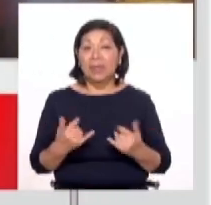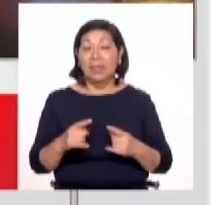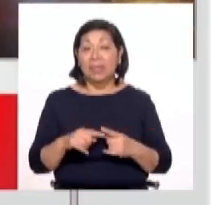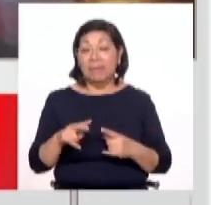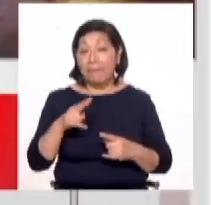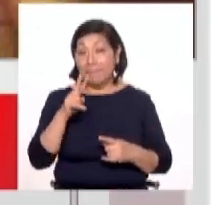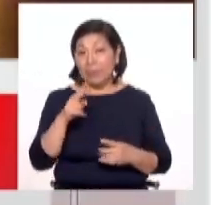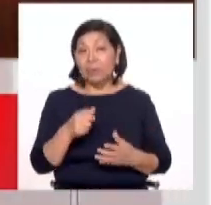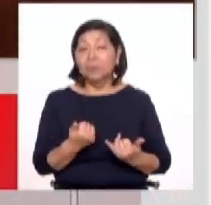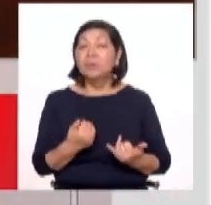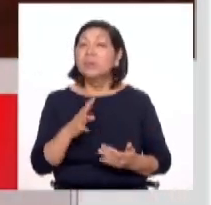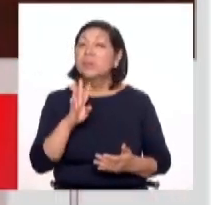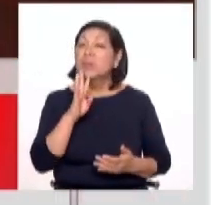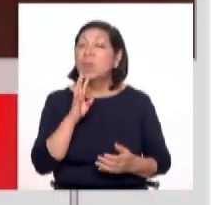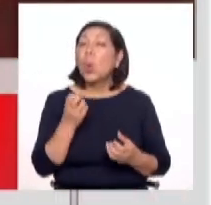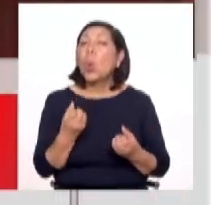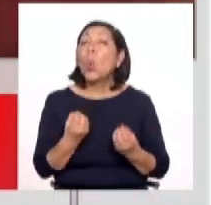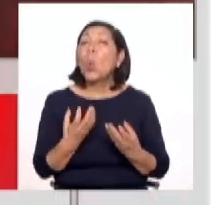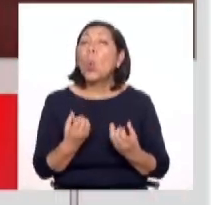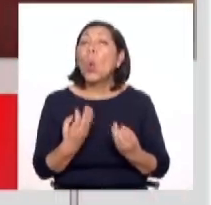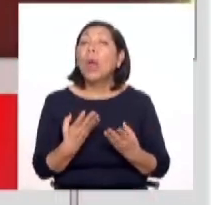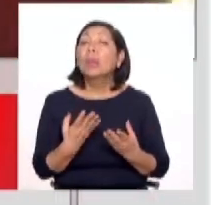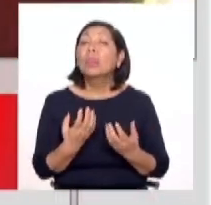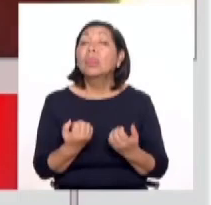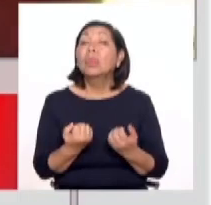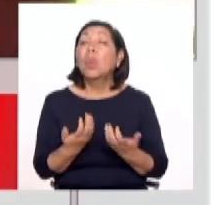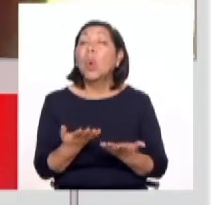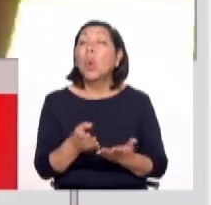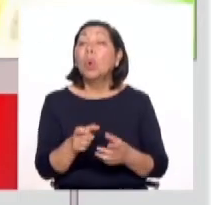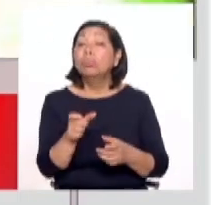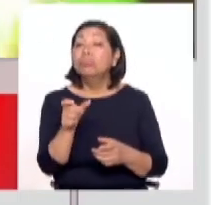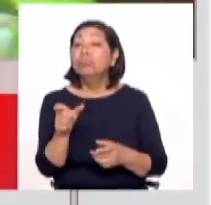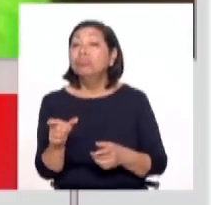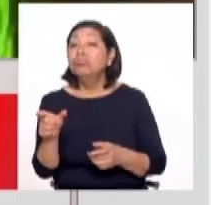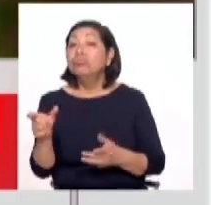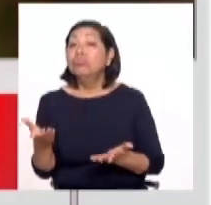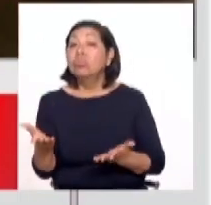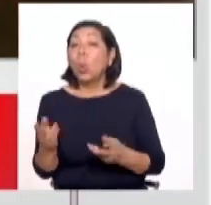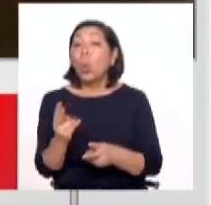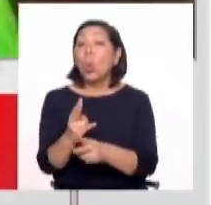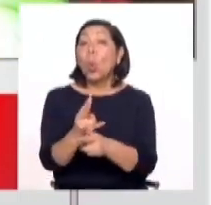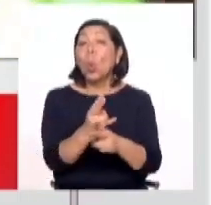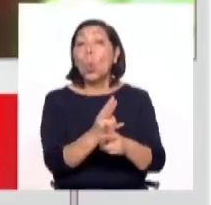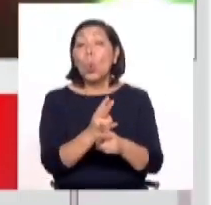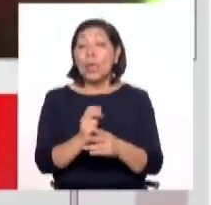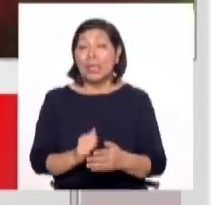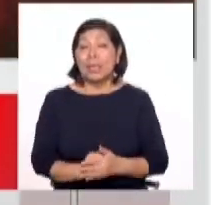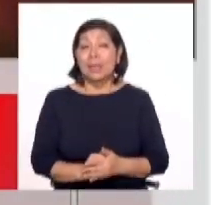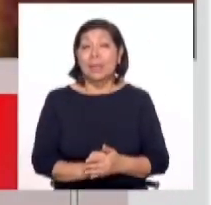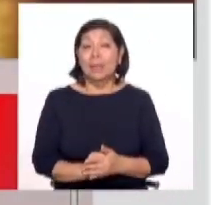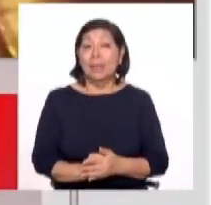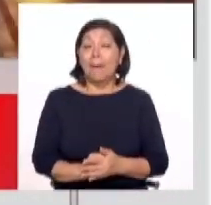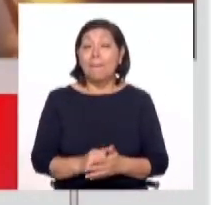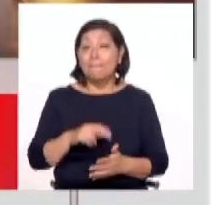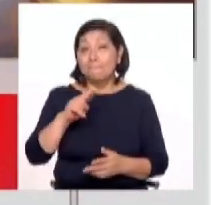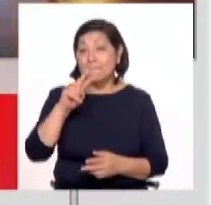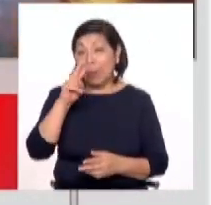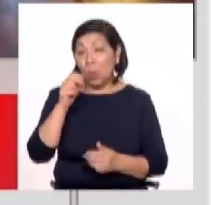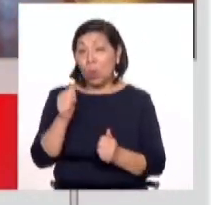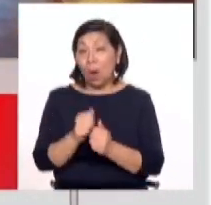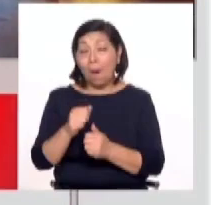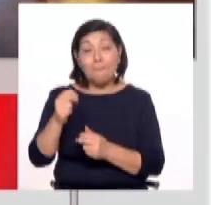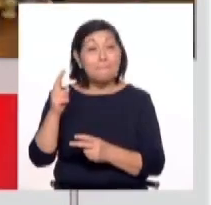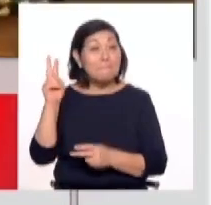T Perú. Coméntenos cuántas van a ser las unidades que van a garantizar justamente la seguridad en el partido Perú-Venezuela